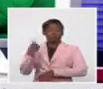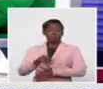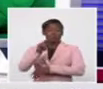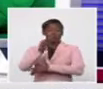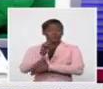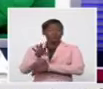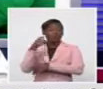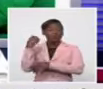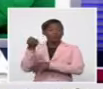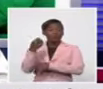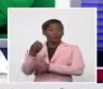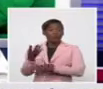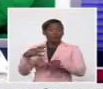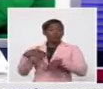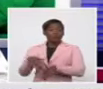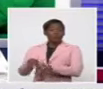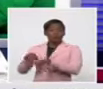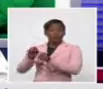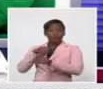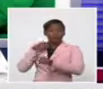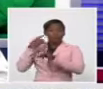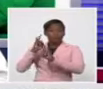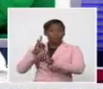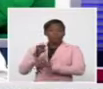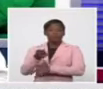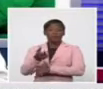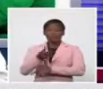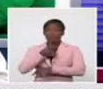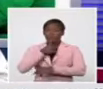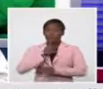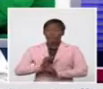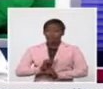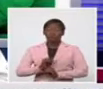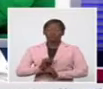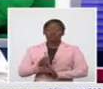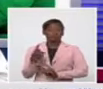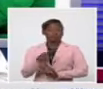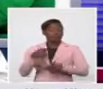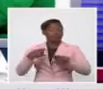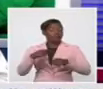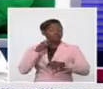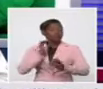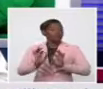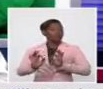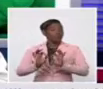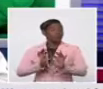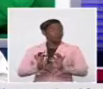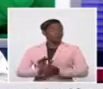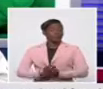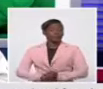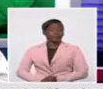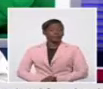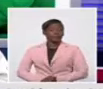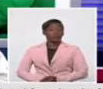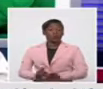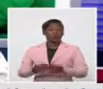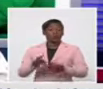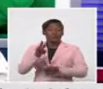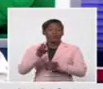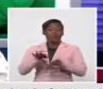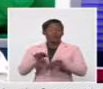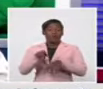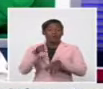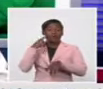logramos reducir la incidencia del número de casos, porque indiscutiblemente, además de la agresividad del virus, de